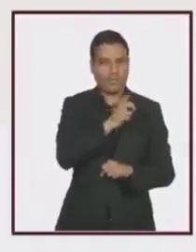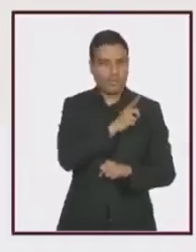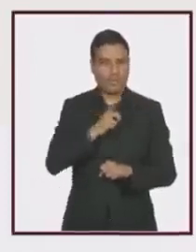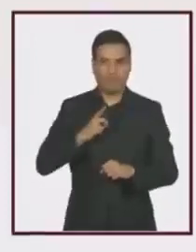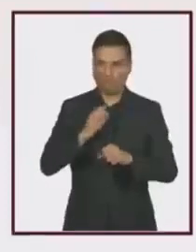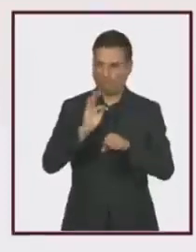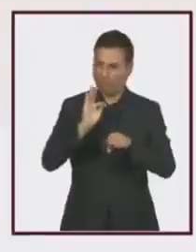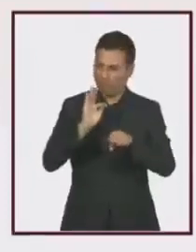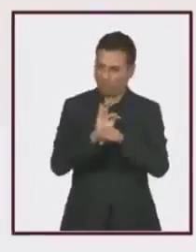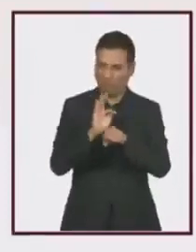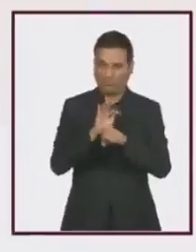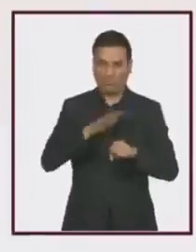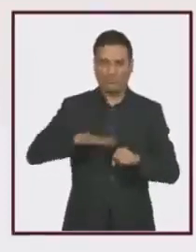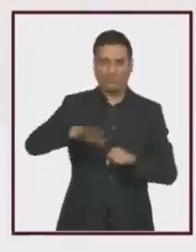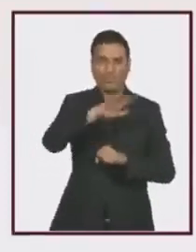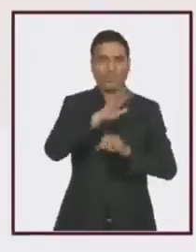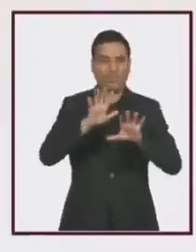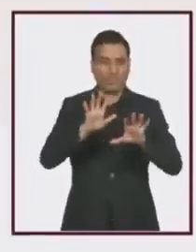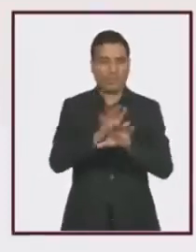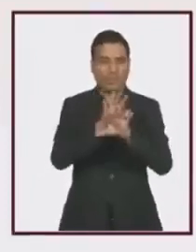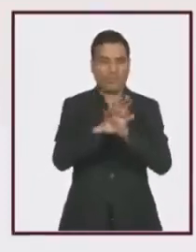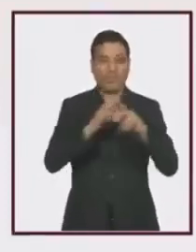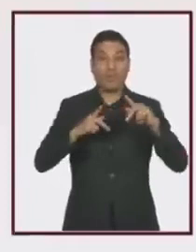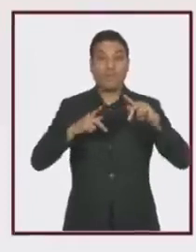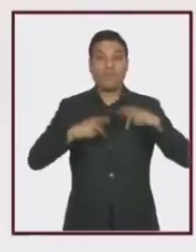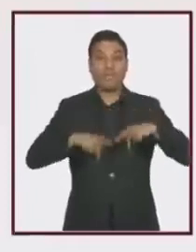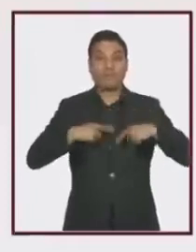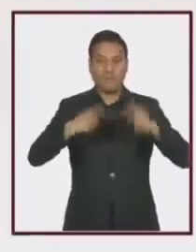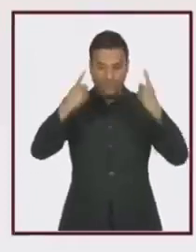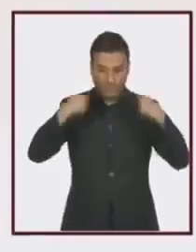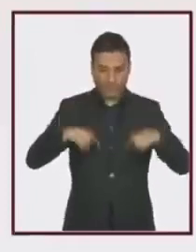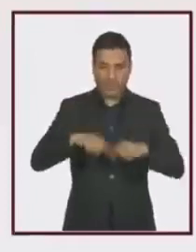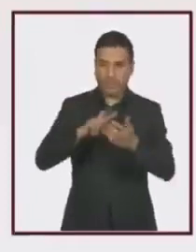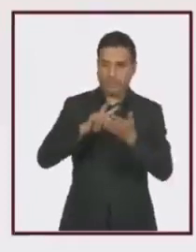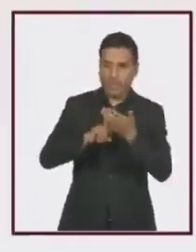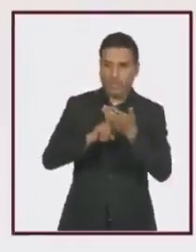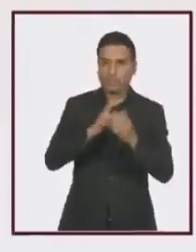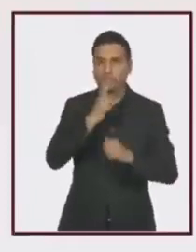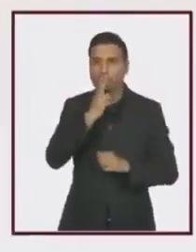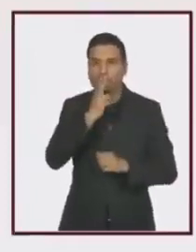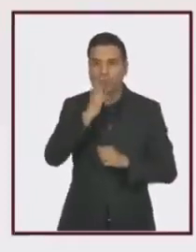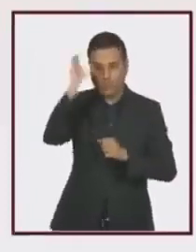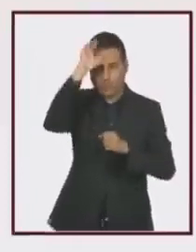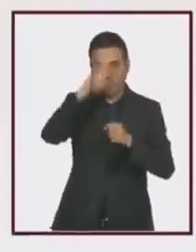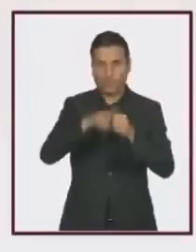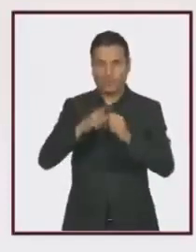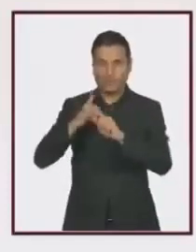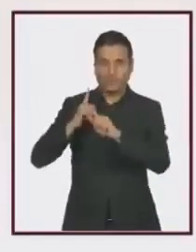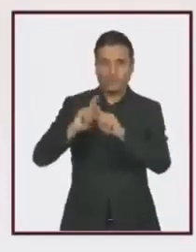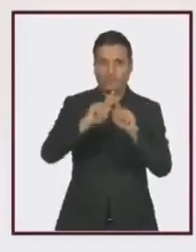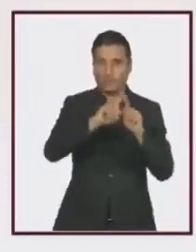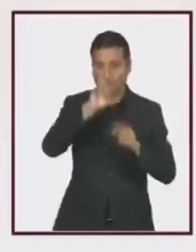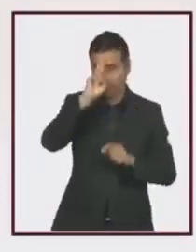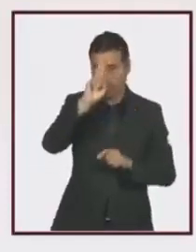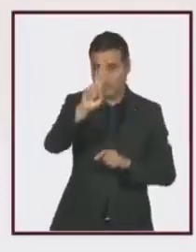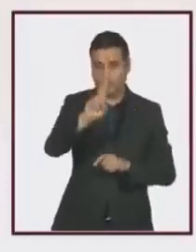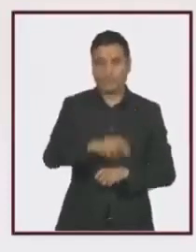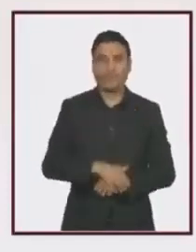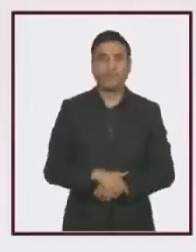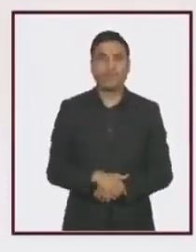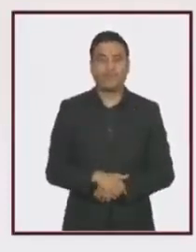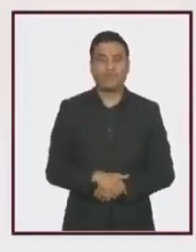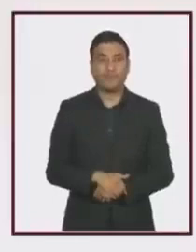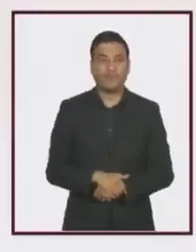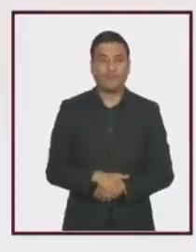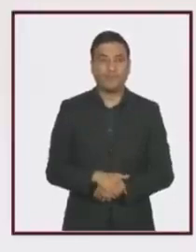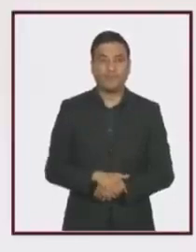sociedad con respeto a la dignidad humana, a la promoción de la interculturalidad, a la promoción de la cultura y al